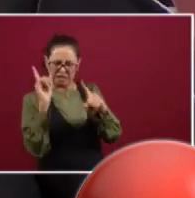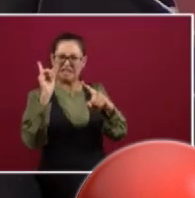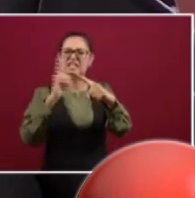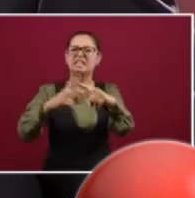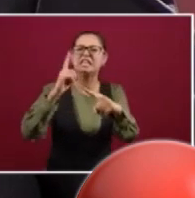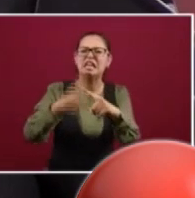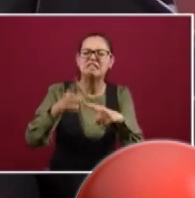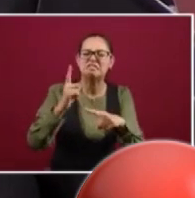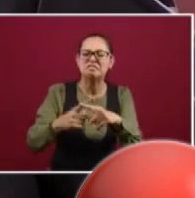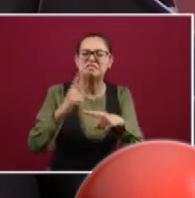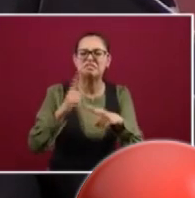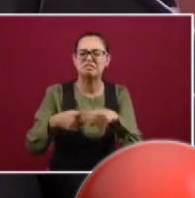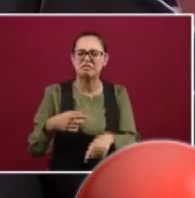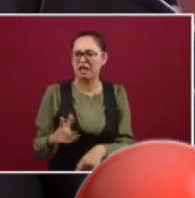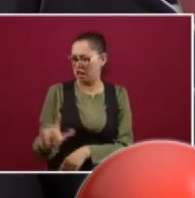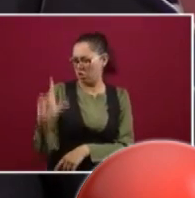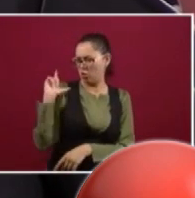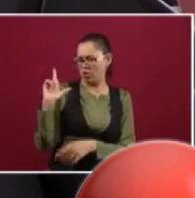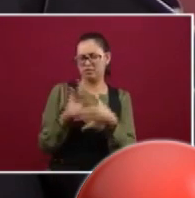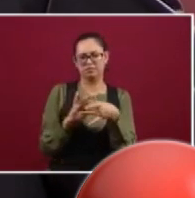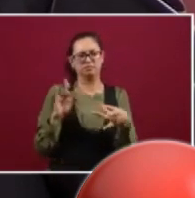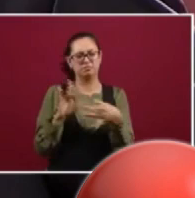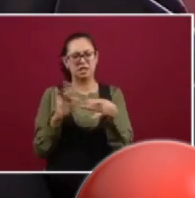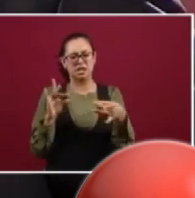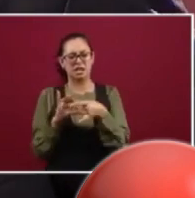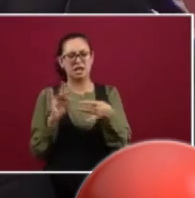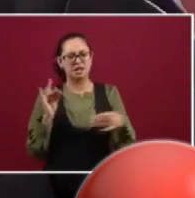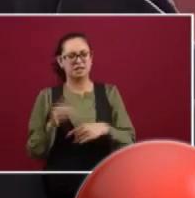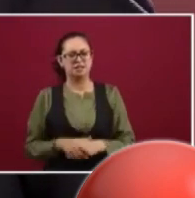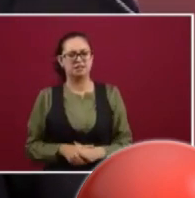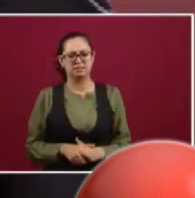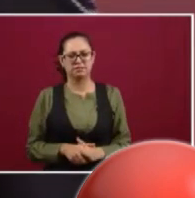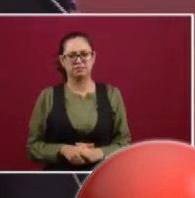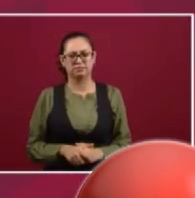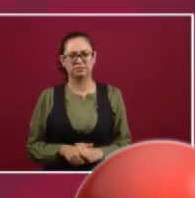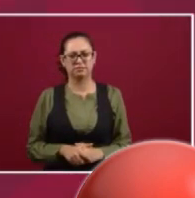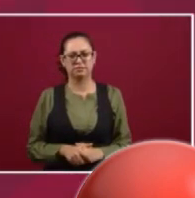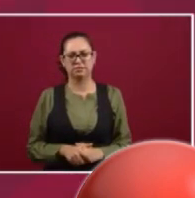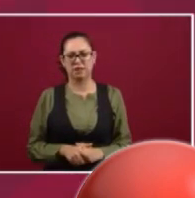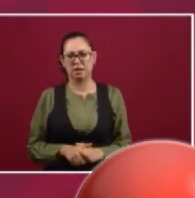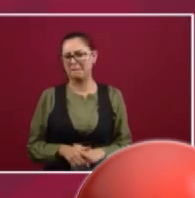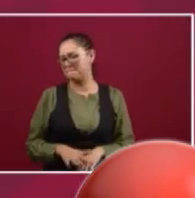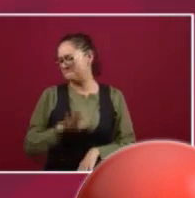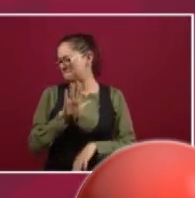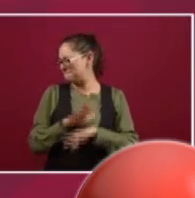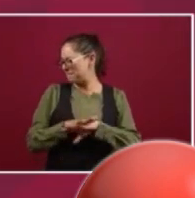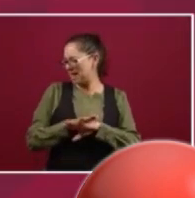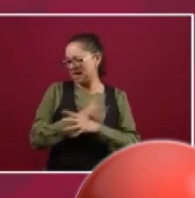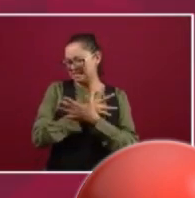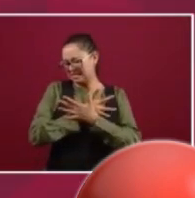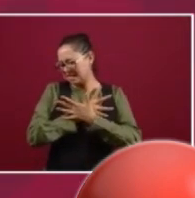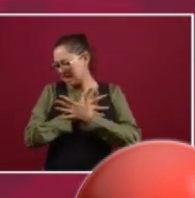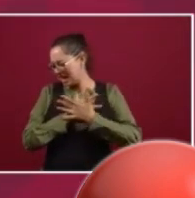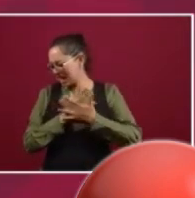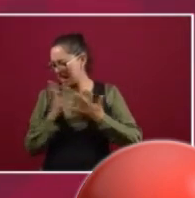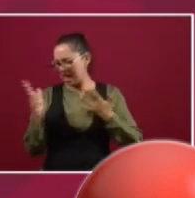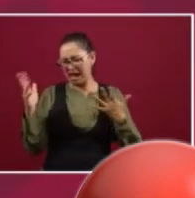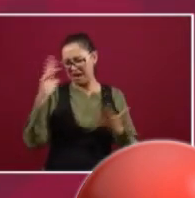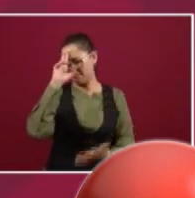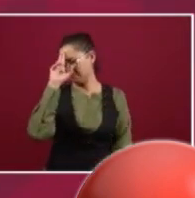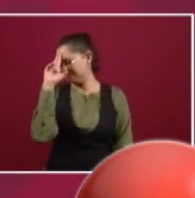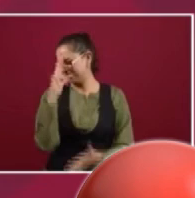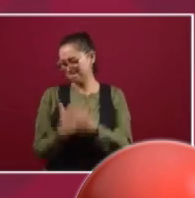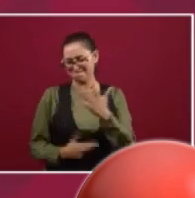en londres quien era el principal violador de los derechos más por